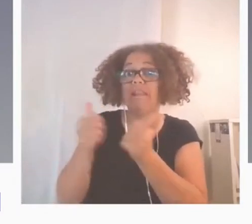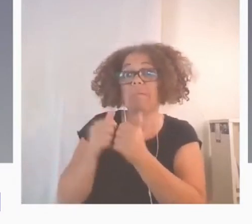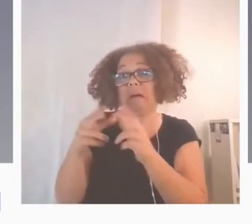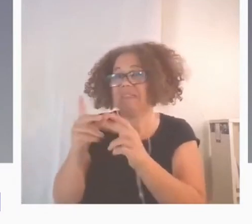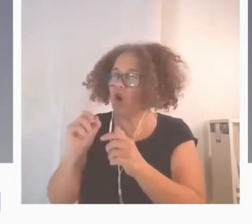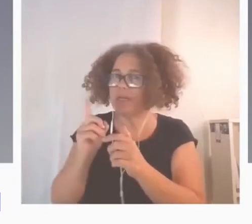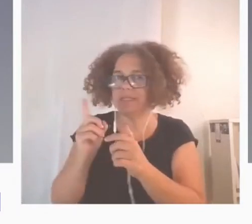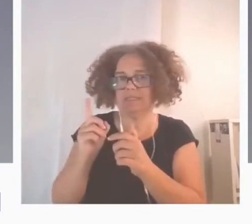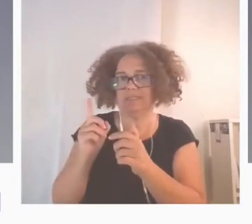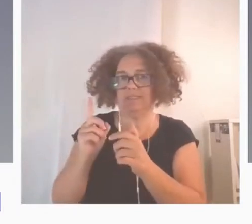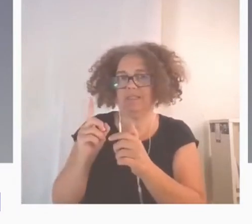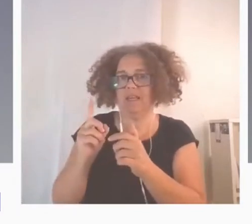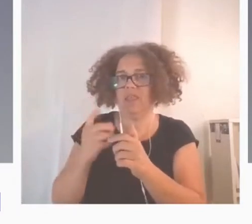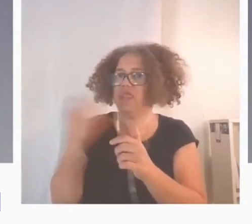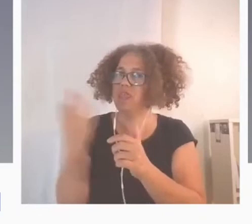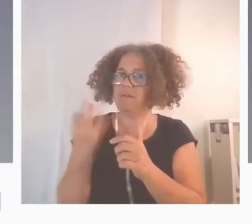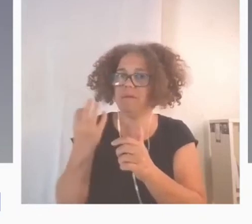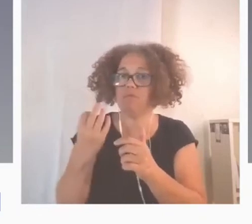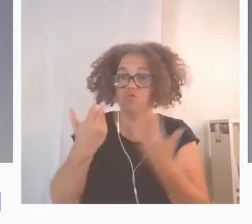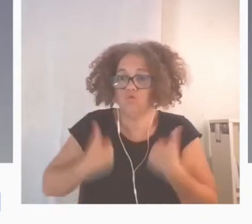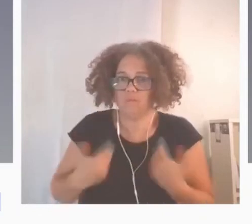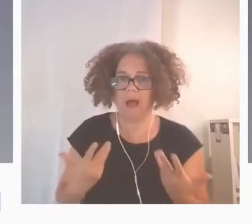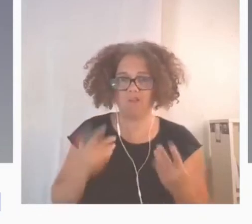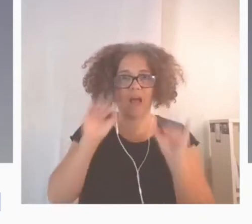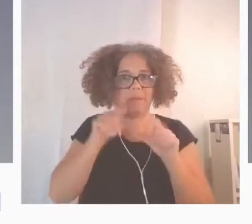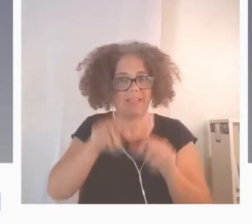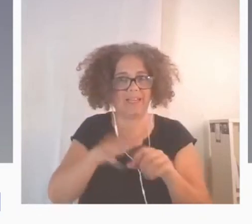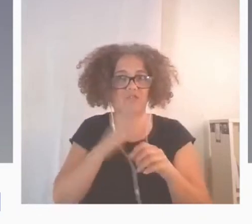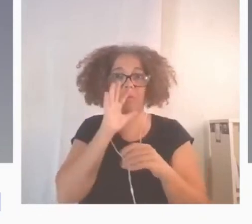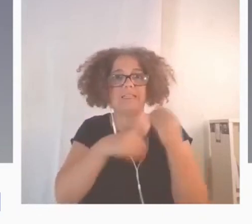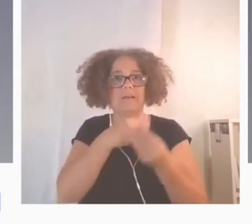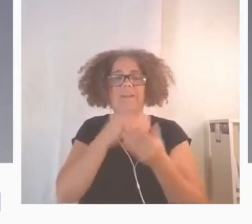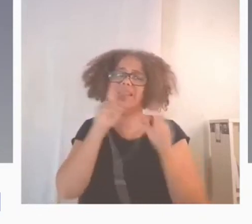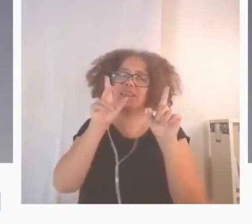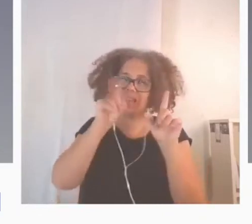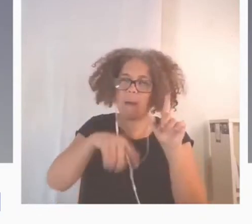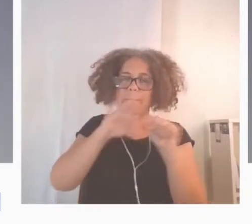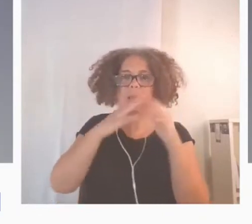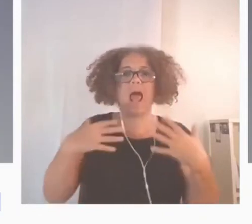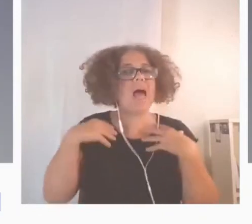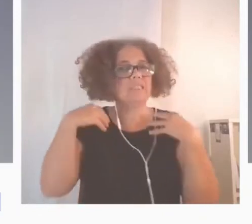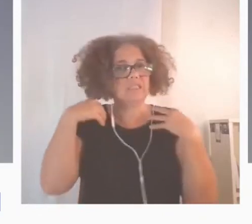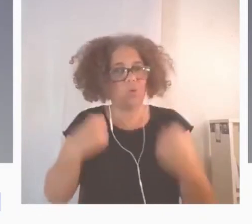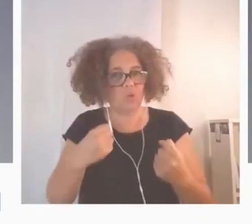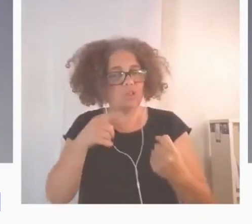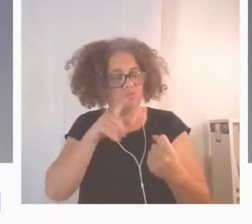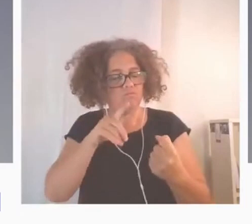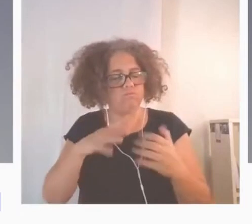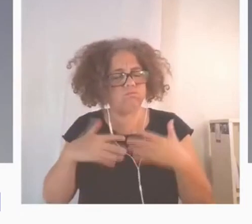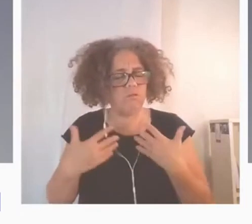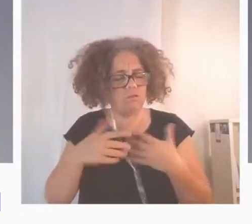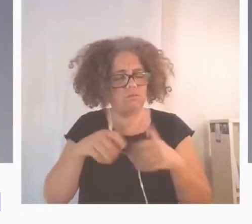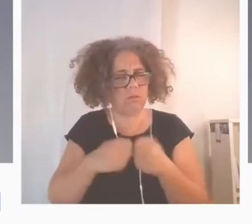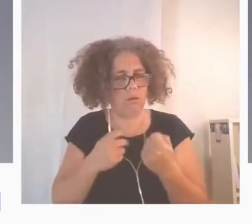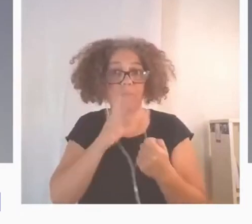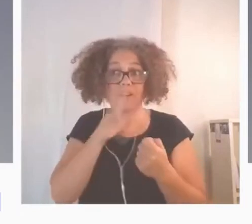como nosotros humanos deberemos interagir. Y eso es un gran impacto, la salud, lo vemos, y con actividades como